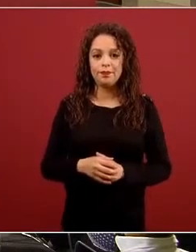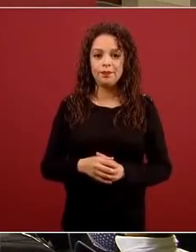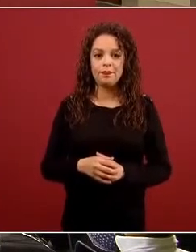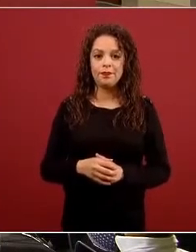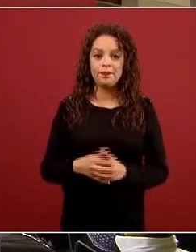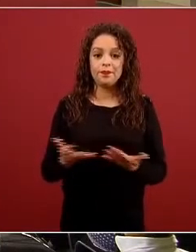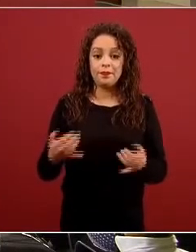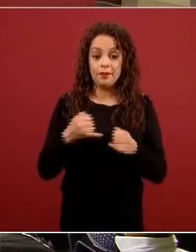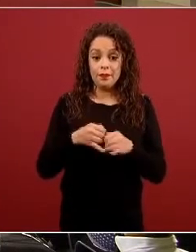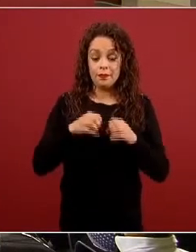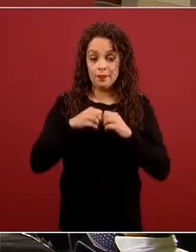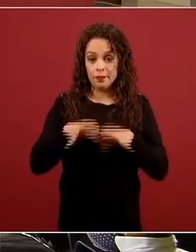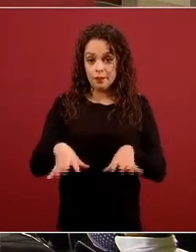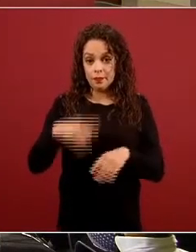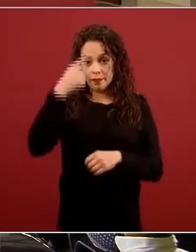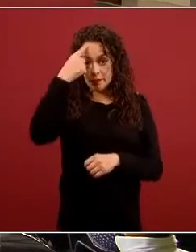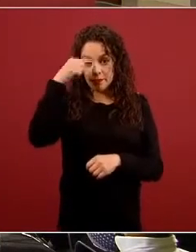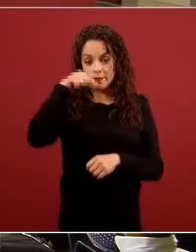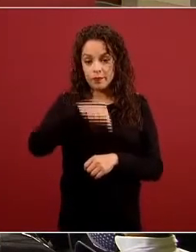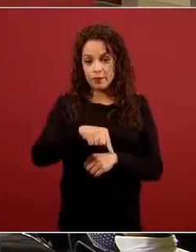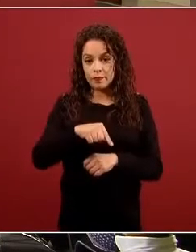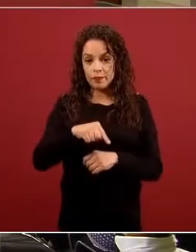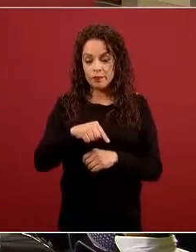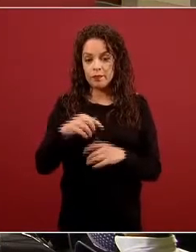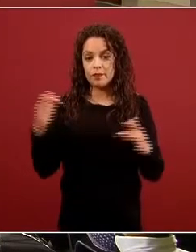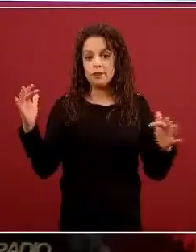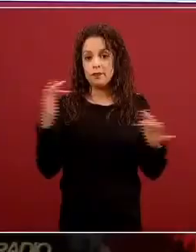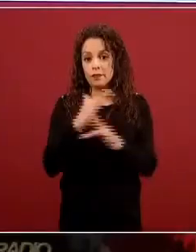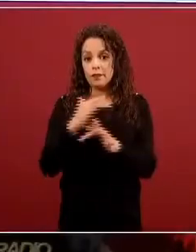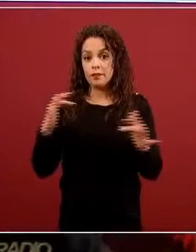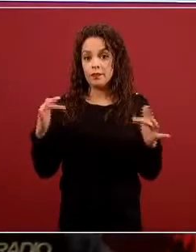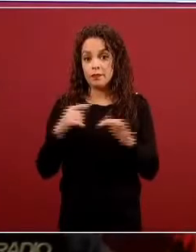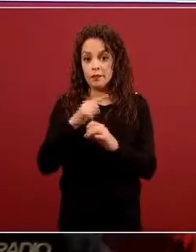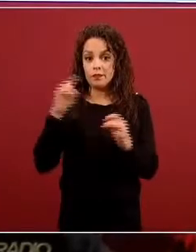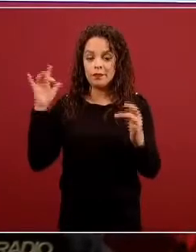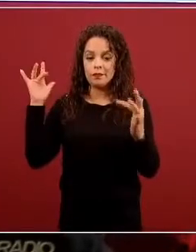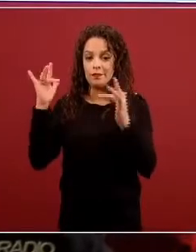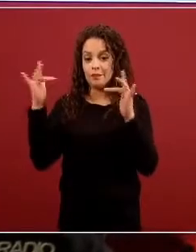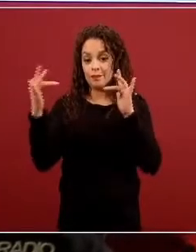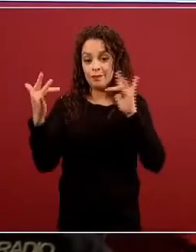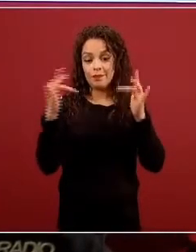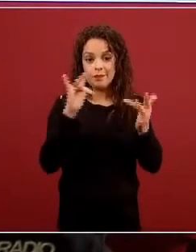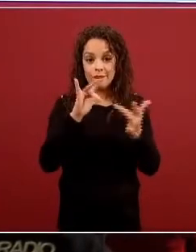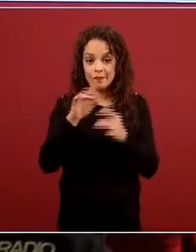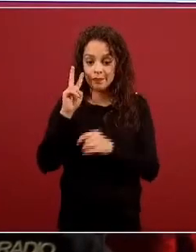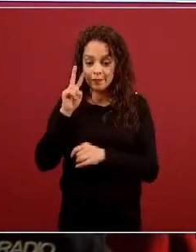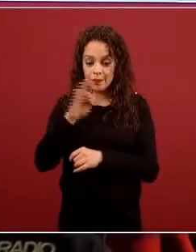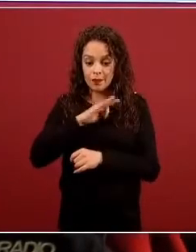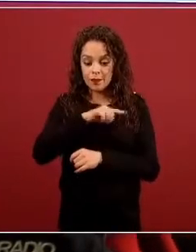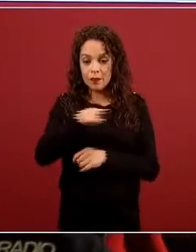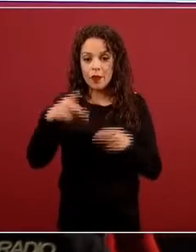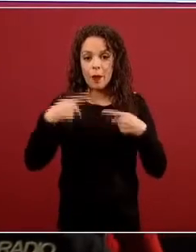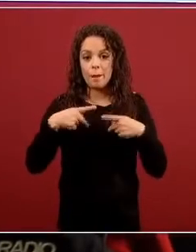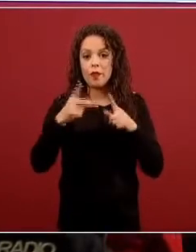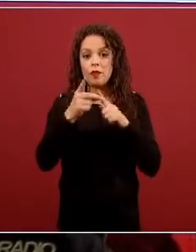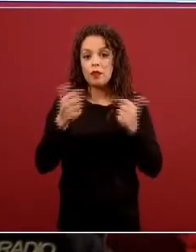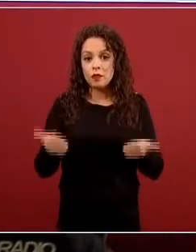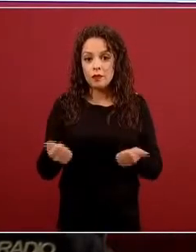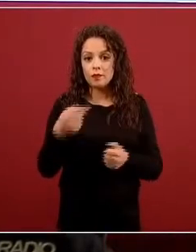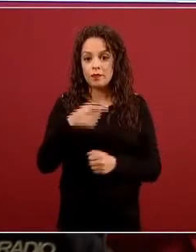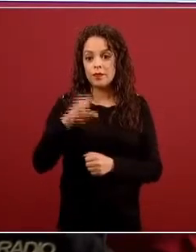informes de movilidad, que también han sido muy importantes para que el grupo científico encabezado por